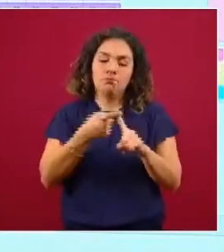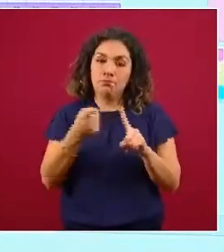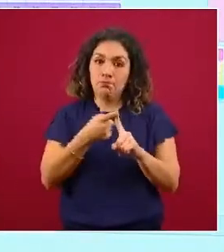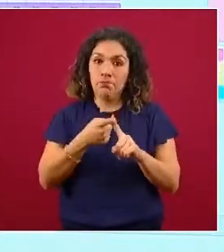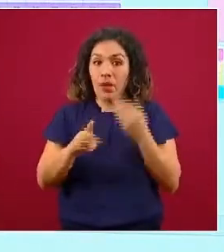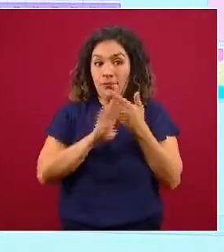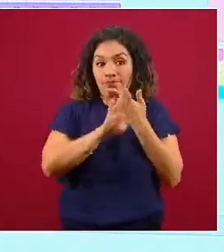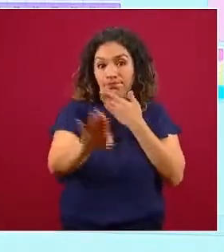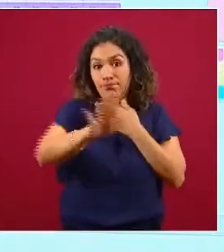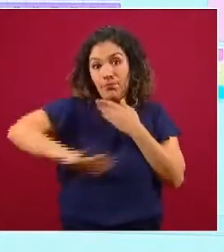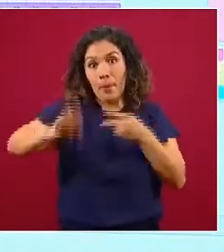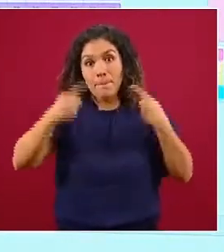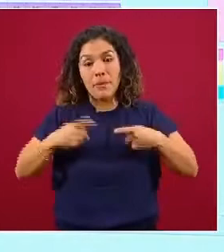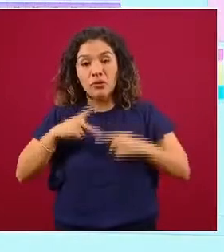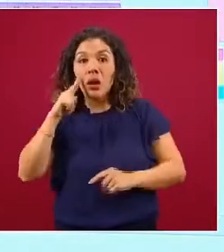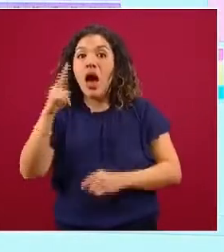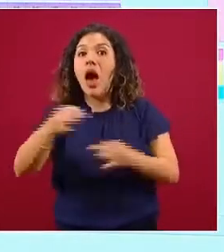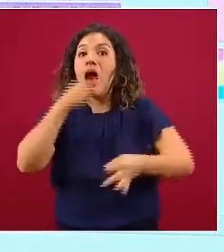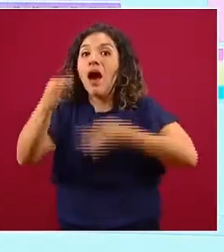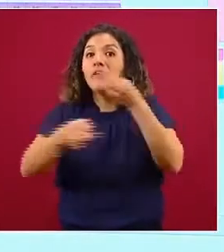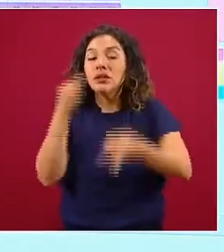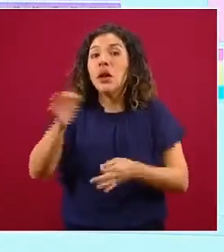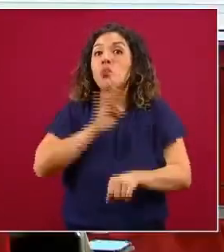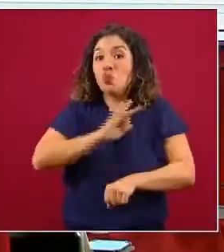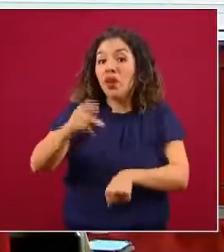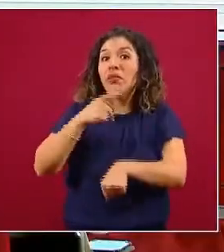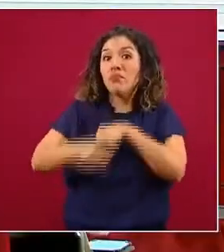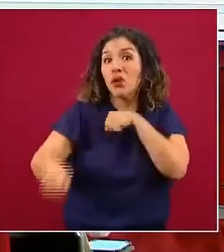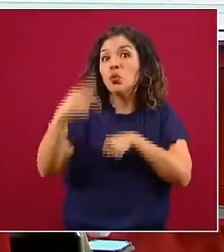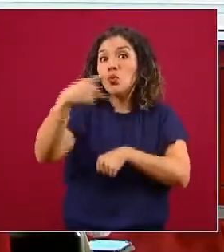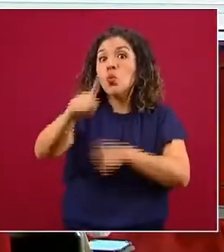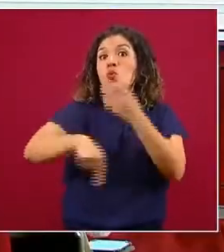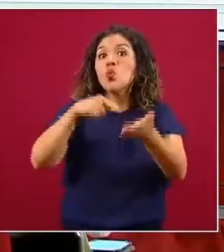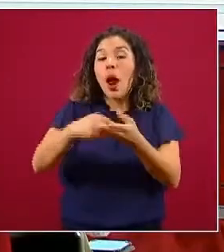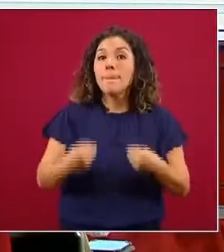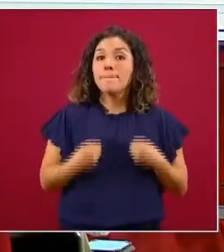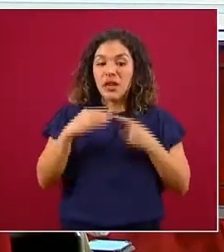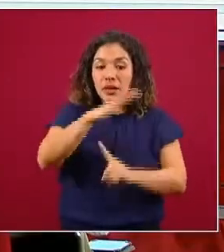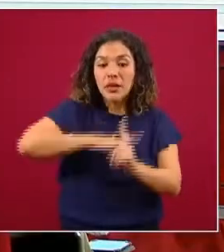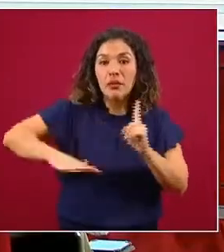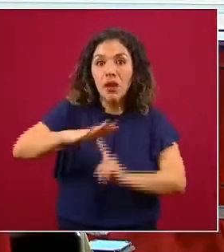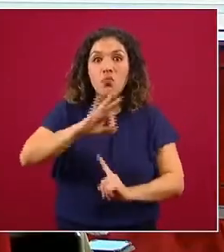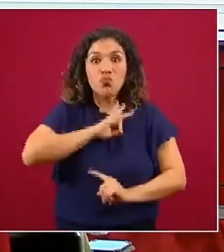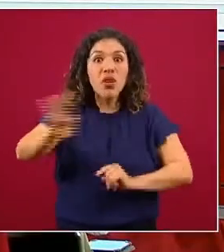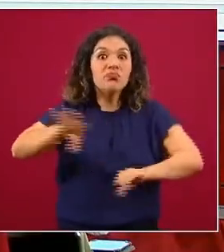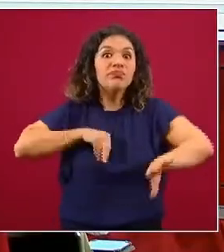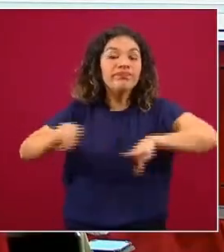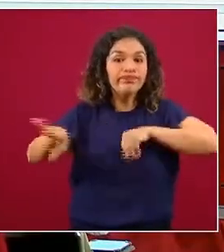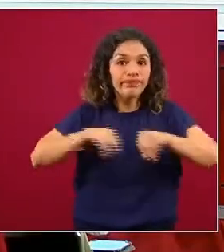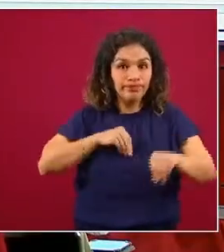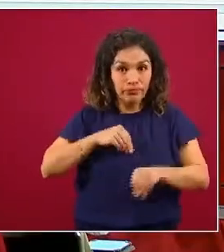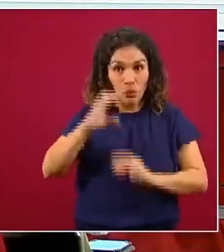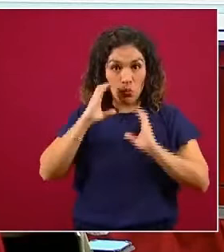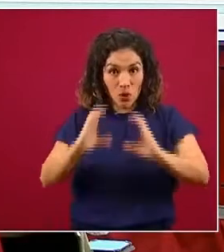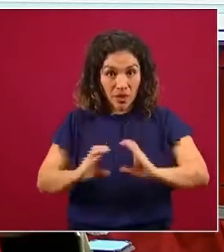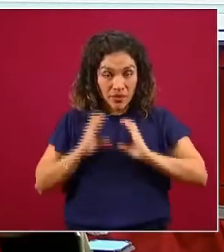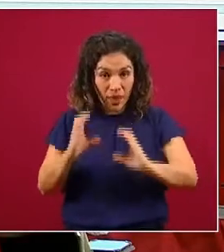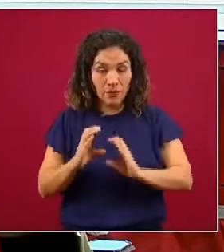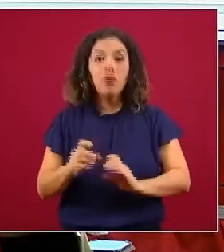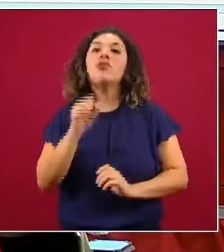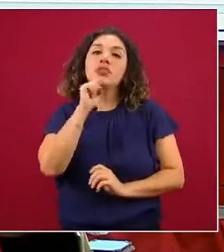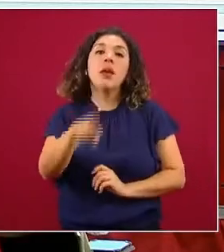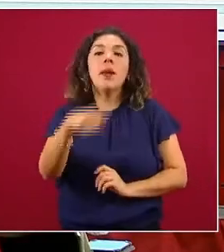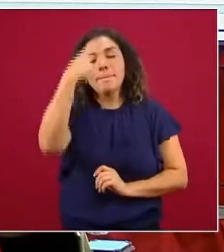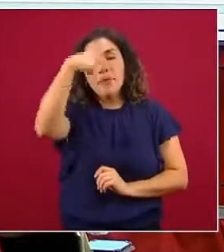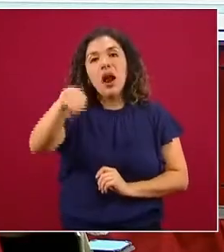a la población en relación al riesgo que tienen en su estado de contagiarse de la enfermedad y en su momento